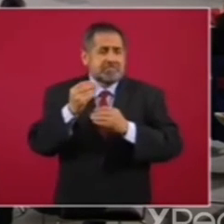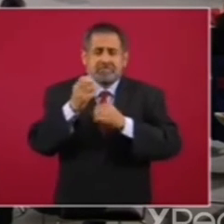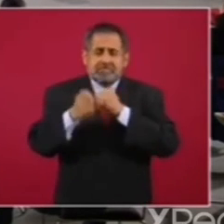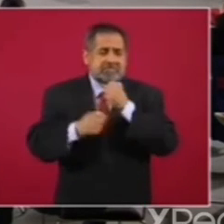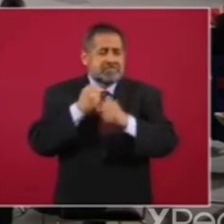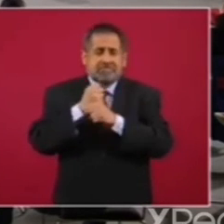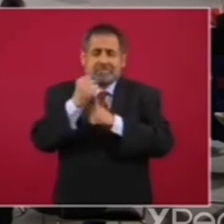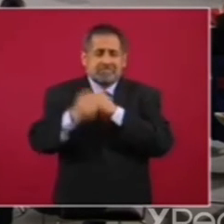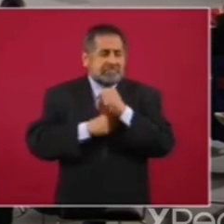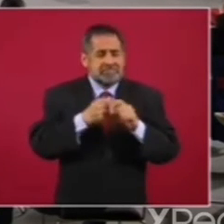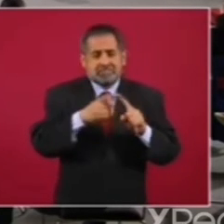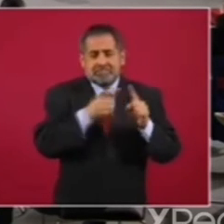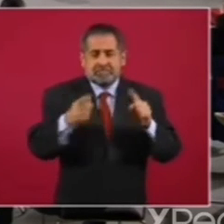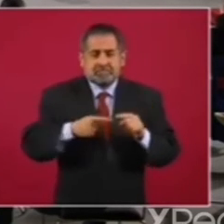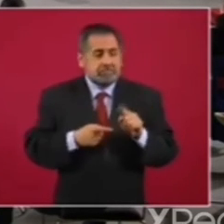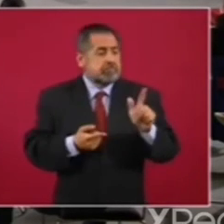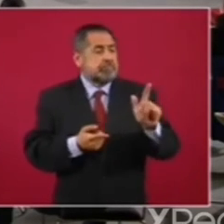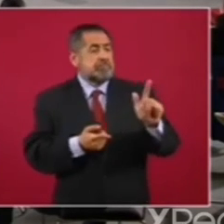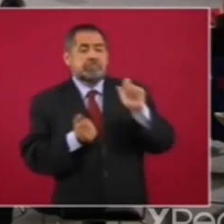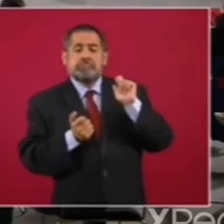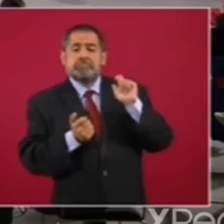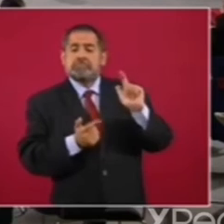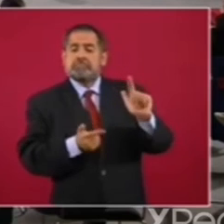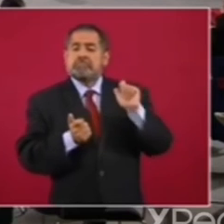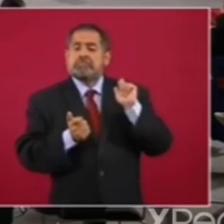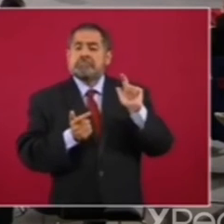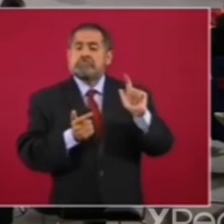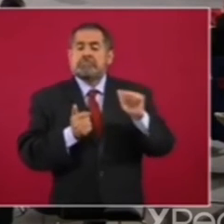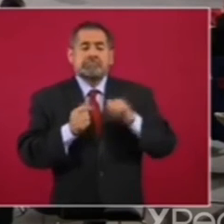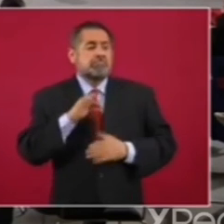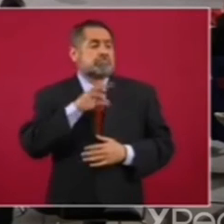años cobrando